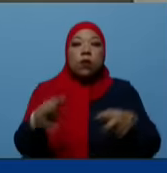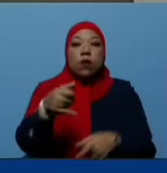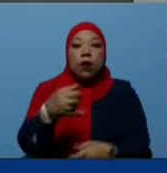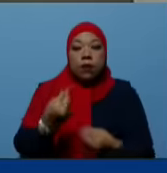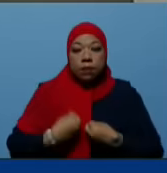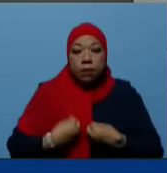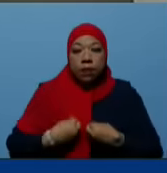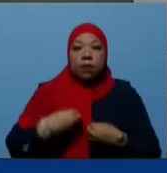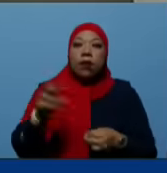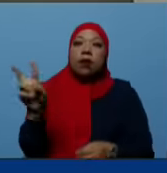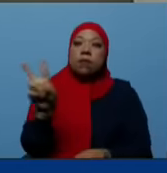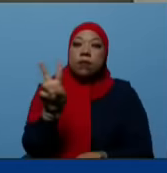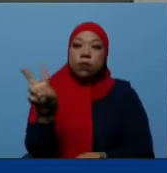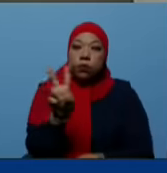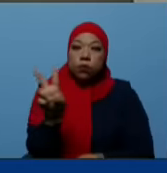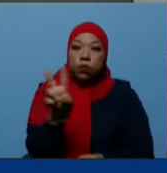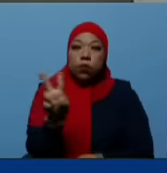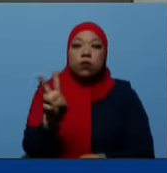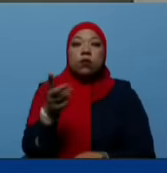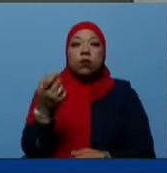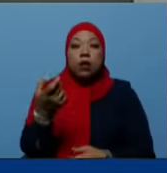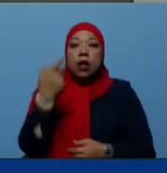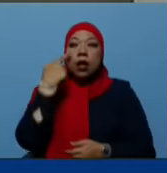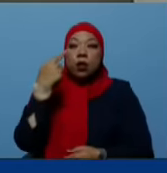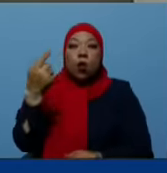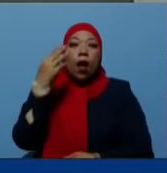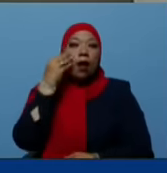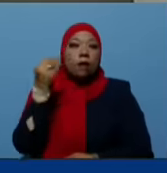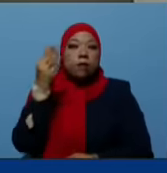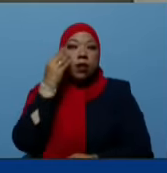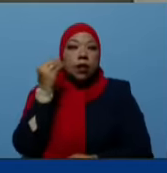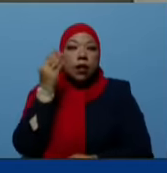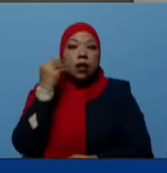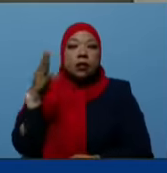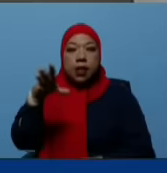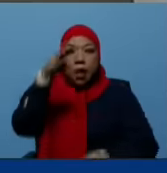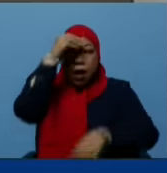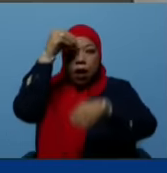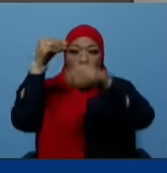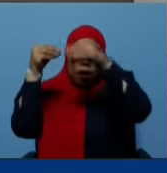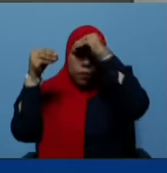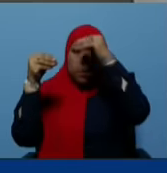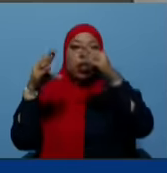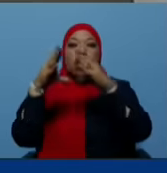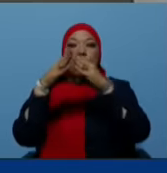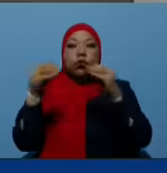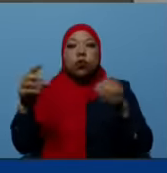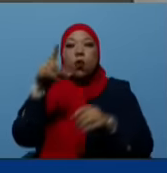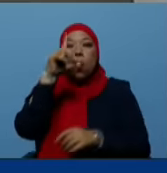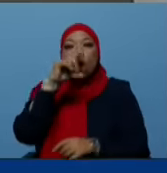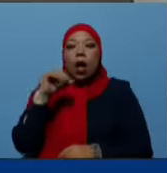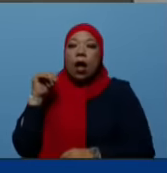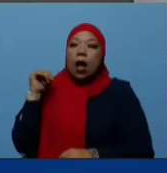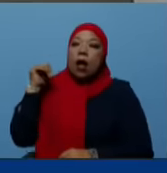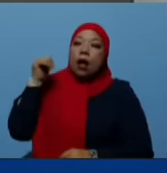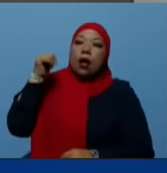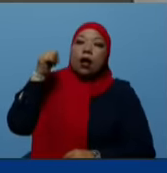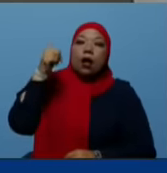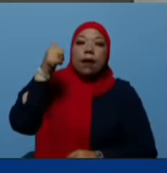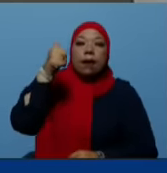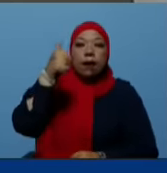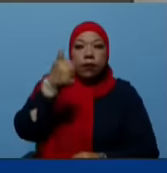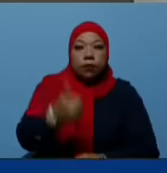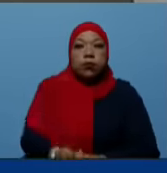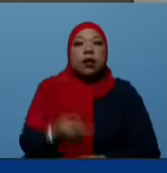porque las lecciones las hemos aprendido a lo largo de todos estos años